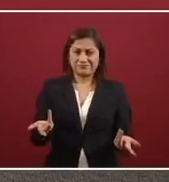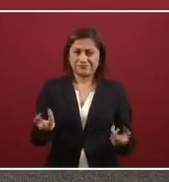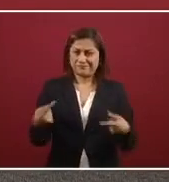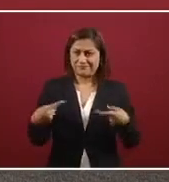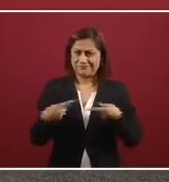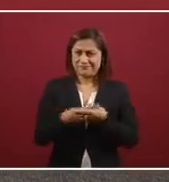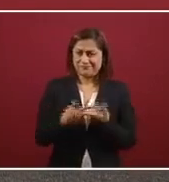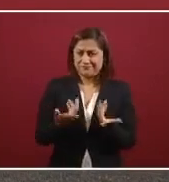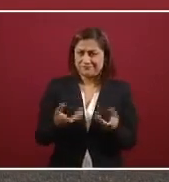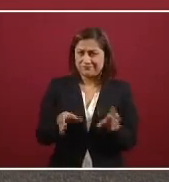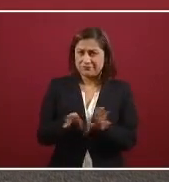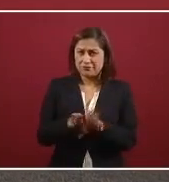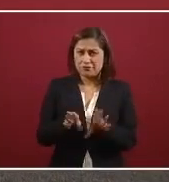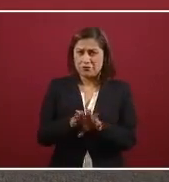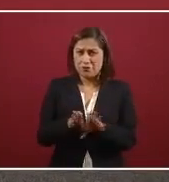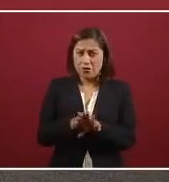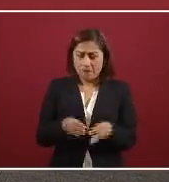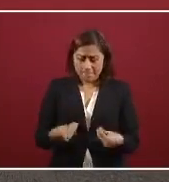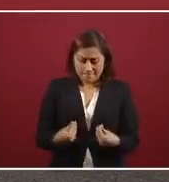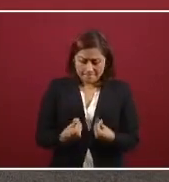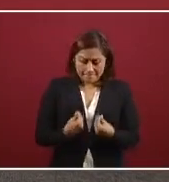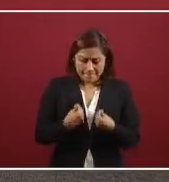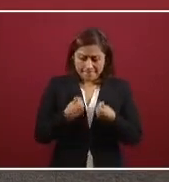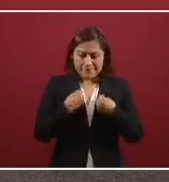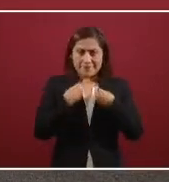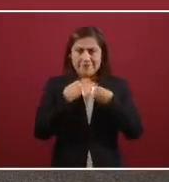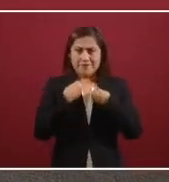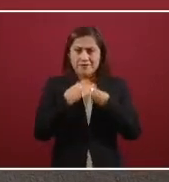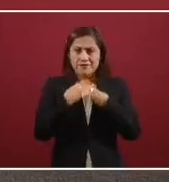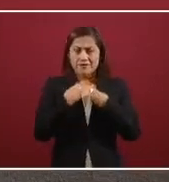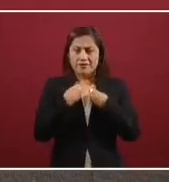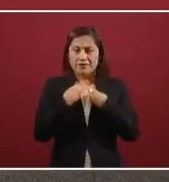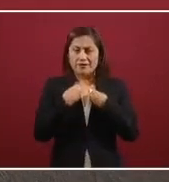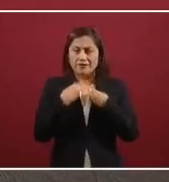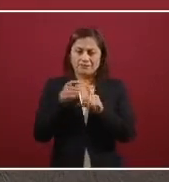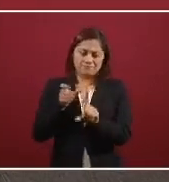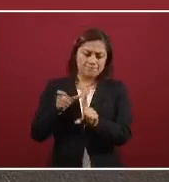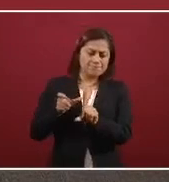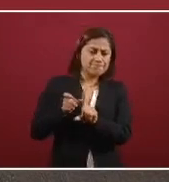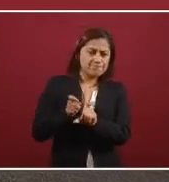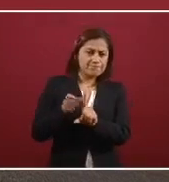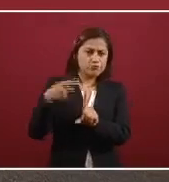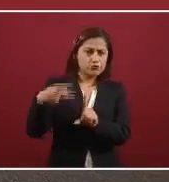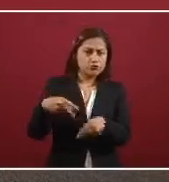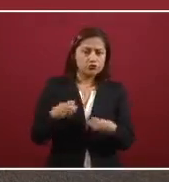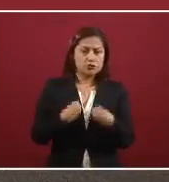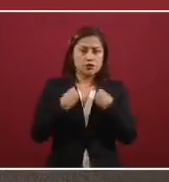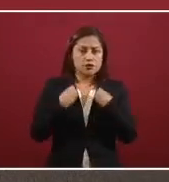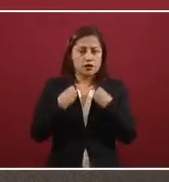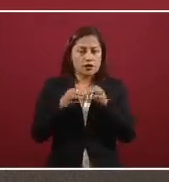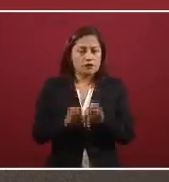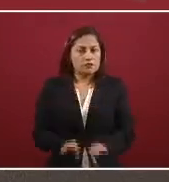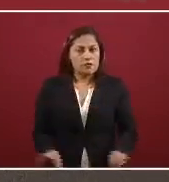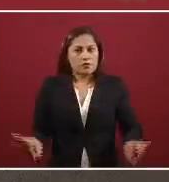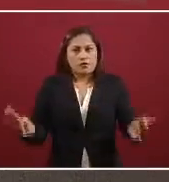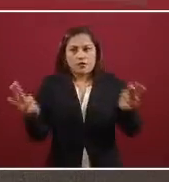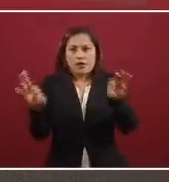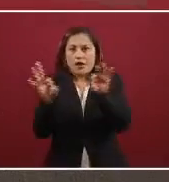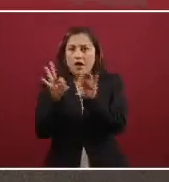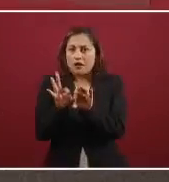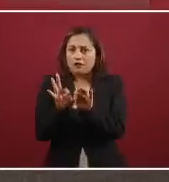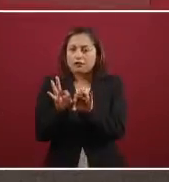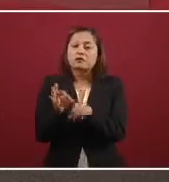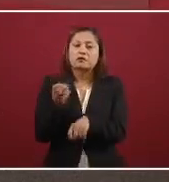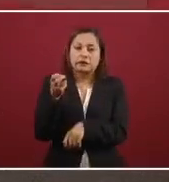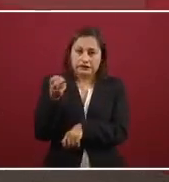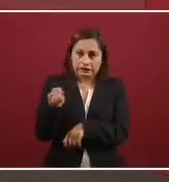Si la vida, la protección a la vida, es lo más importante. Al contrario, por